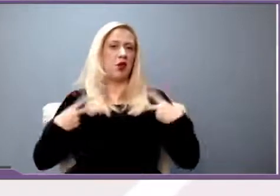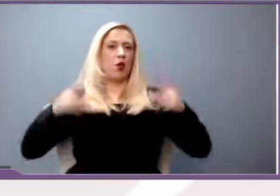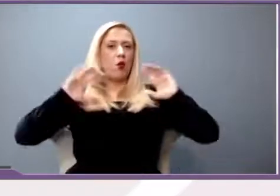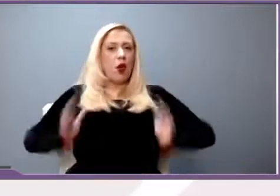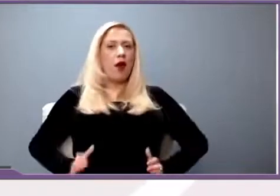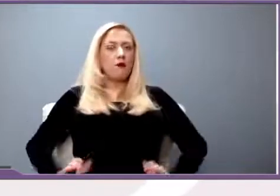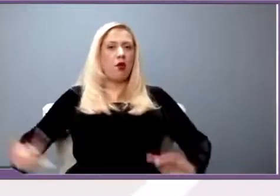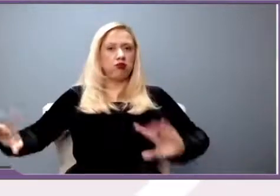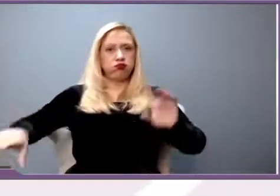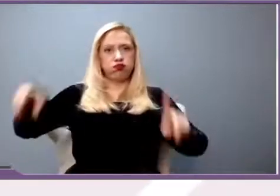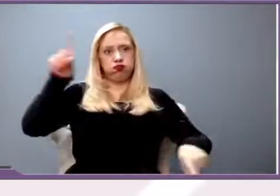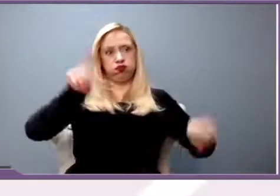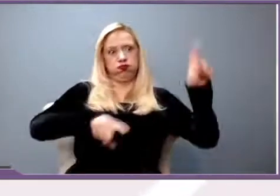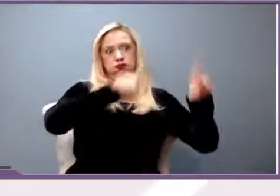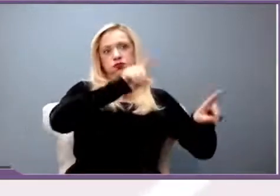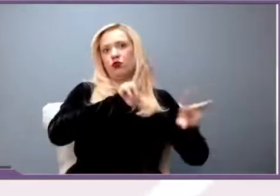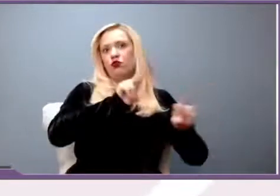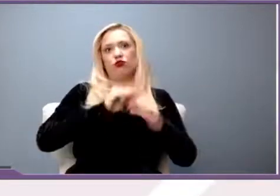Ale, por favor.